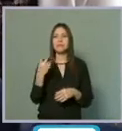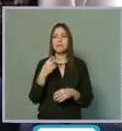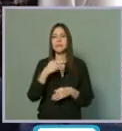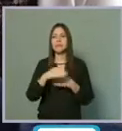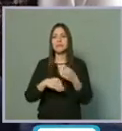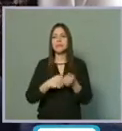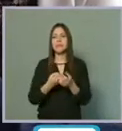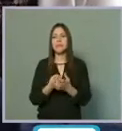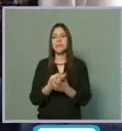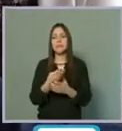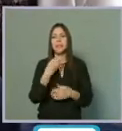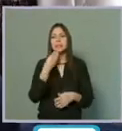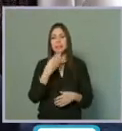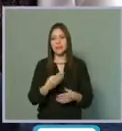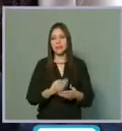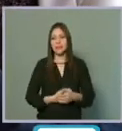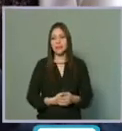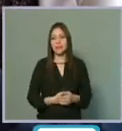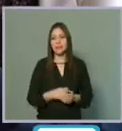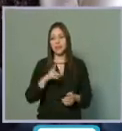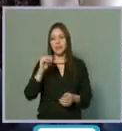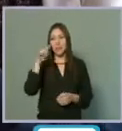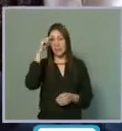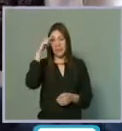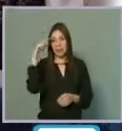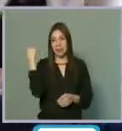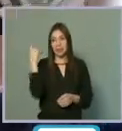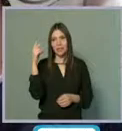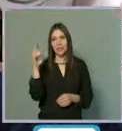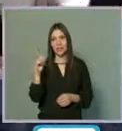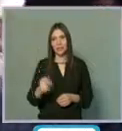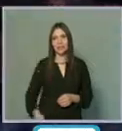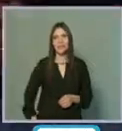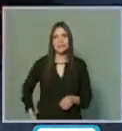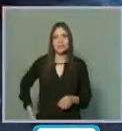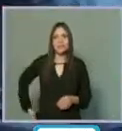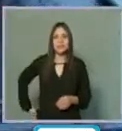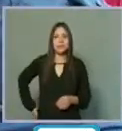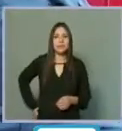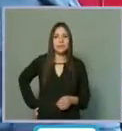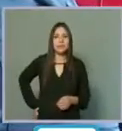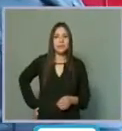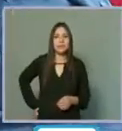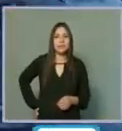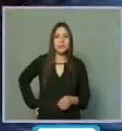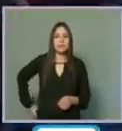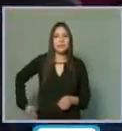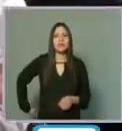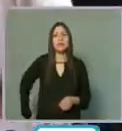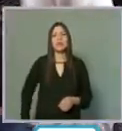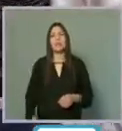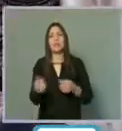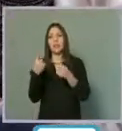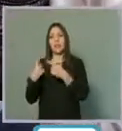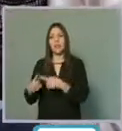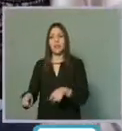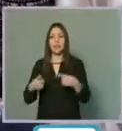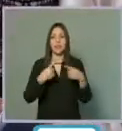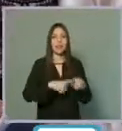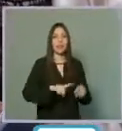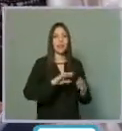vayan saliendo de una u otra forma, porque no ha sido fácil. Son culturas, modos de ser. Choque cultural